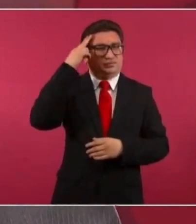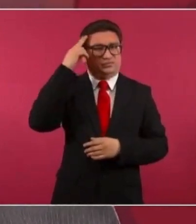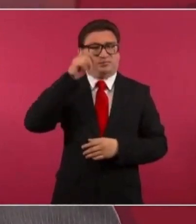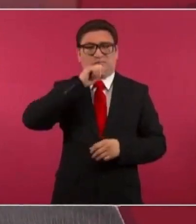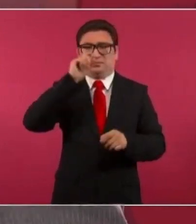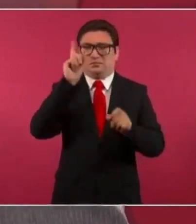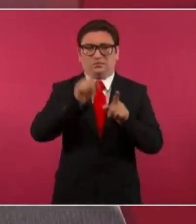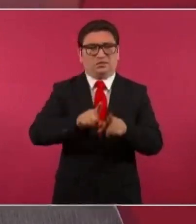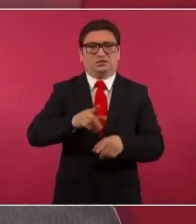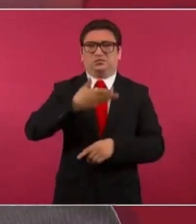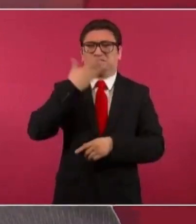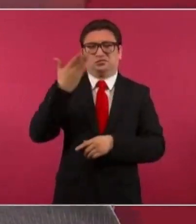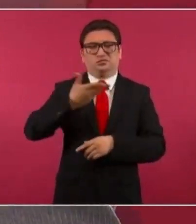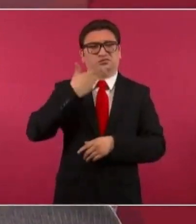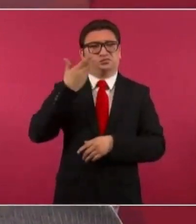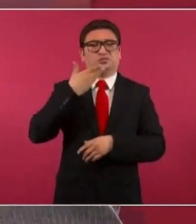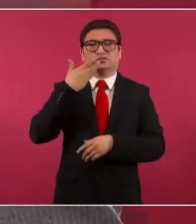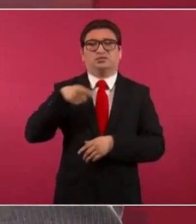de que